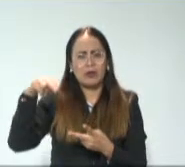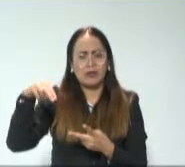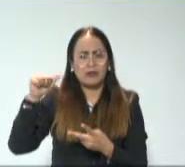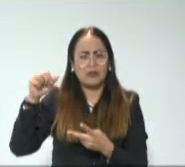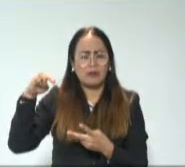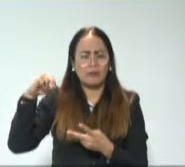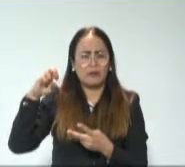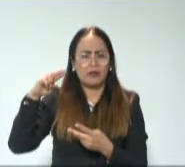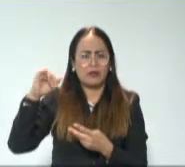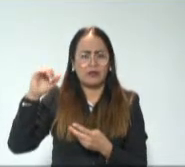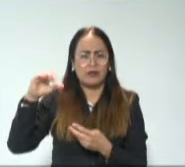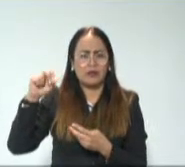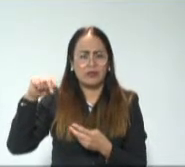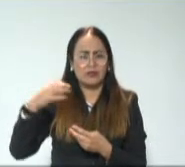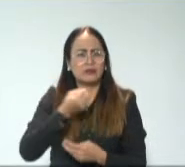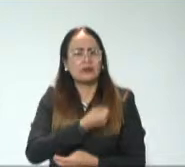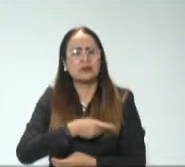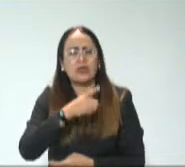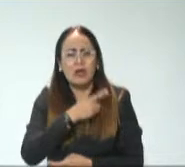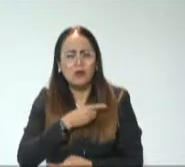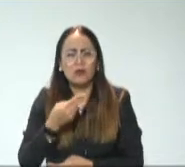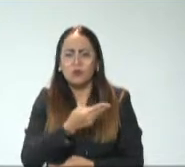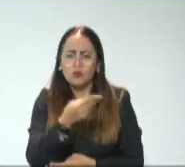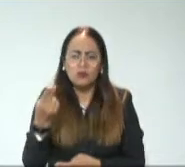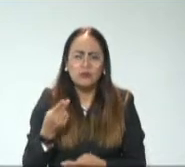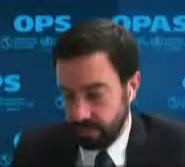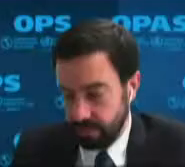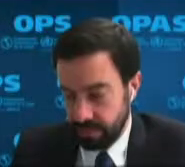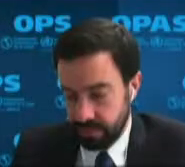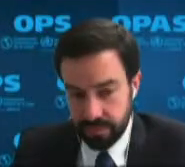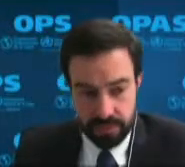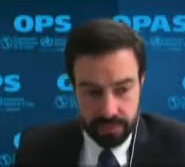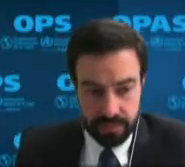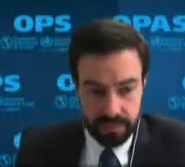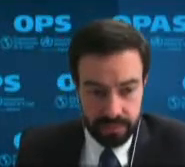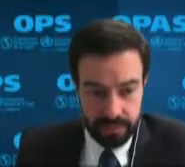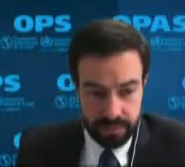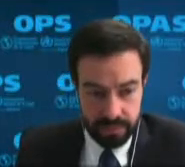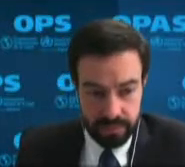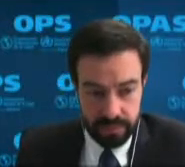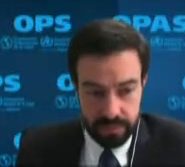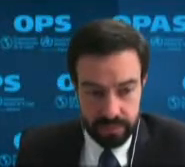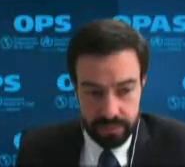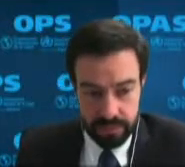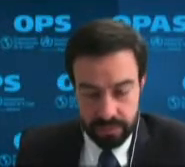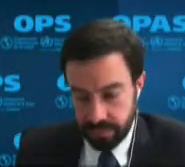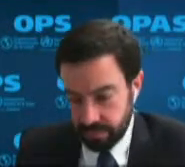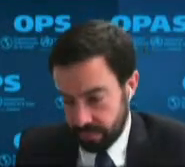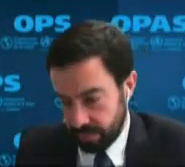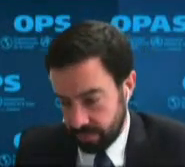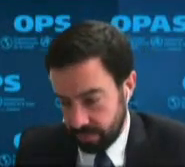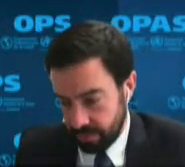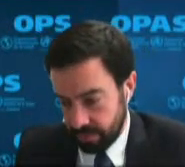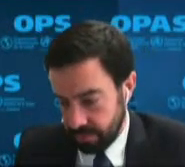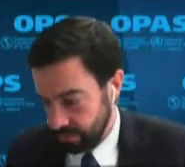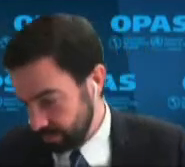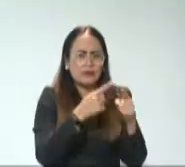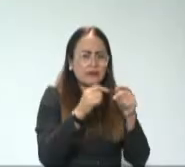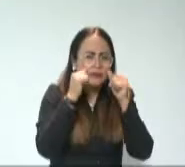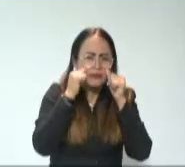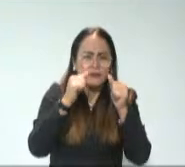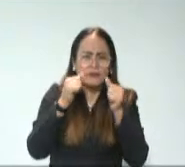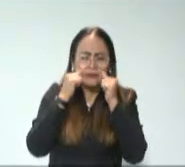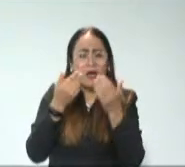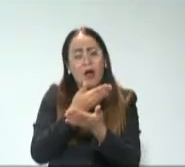seguido de cerca esta dinámica que han seguido los gobiernos en los distintos países y Bueno pues hoy nos interesa